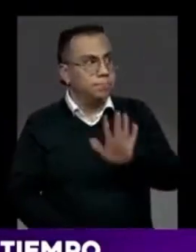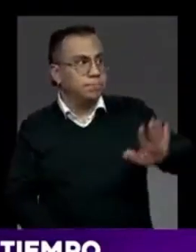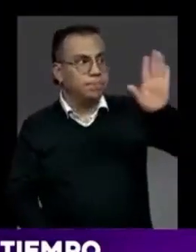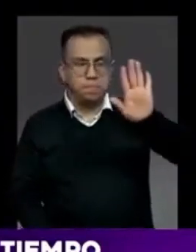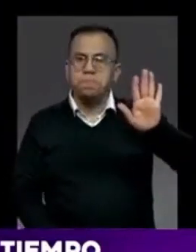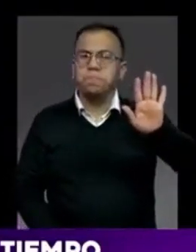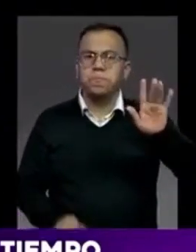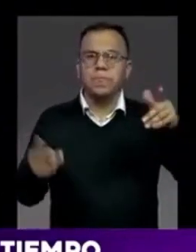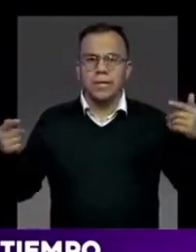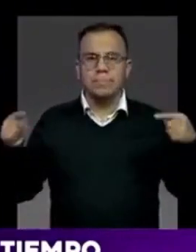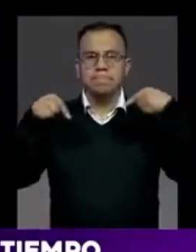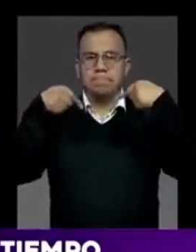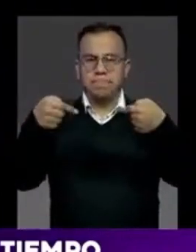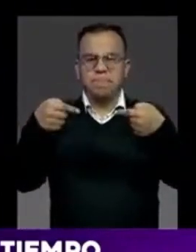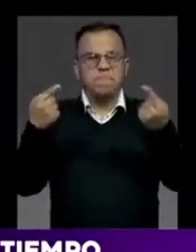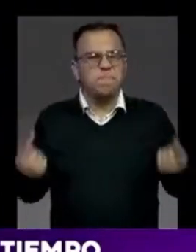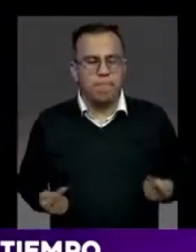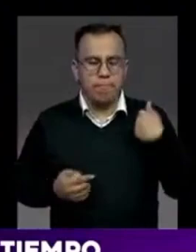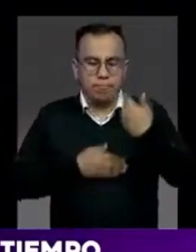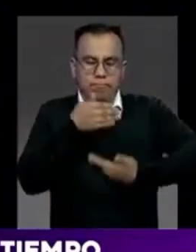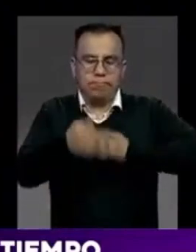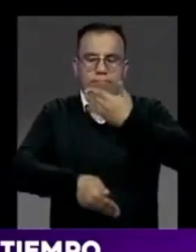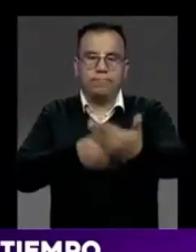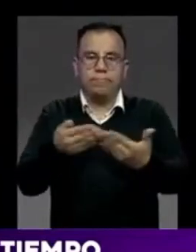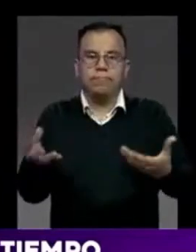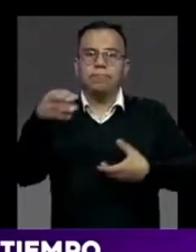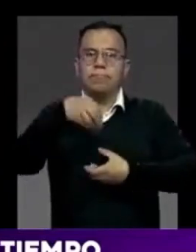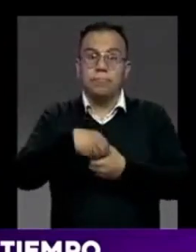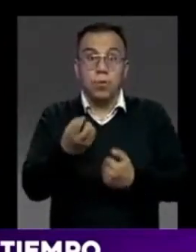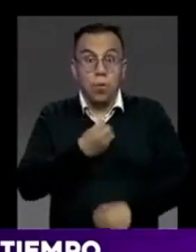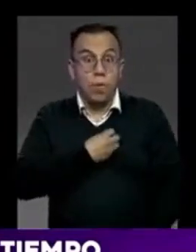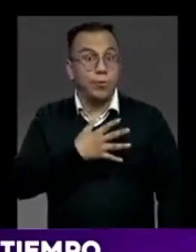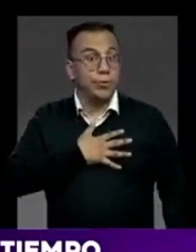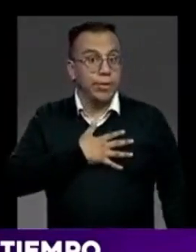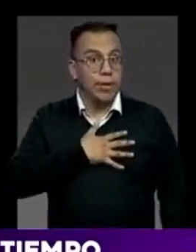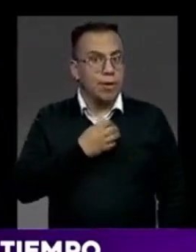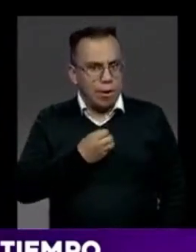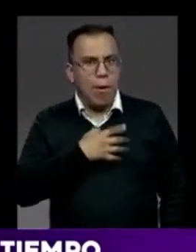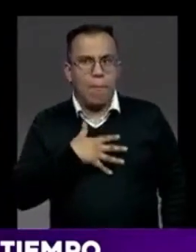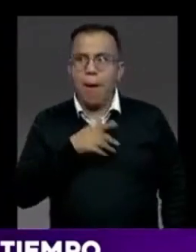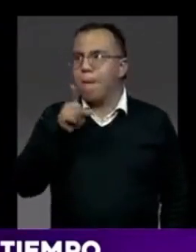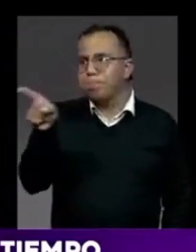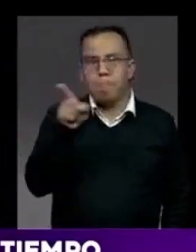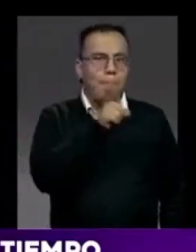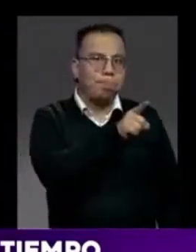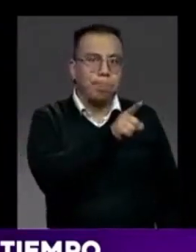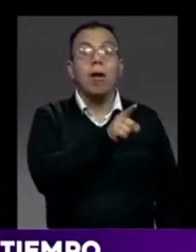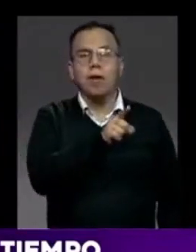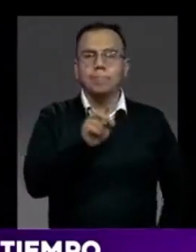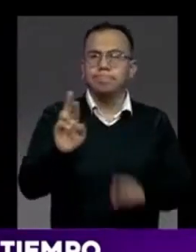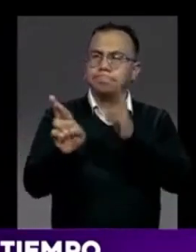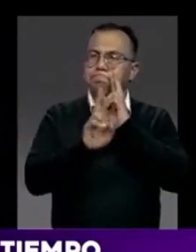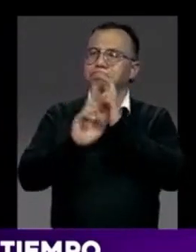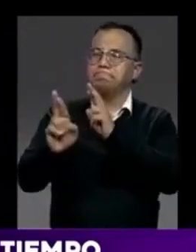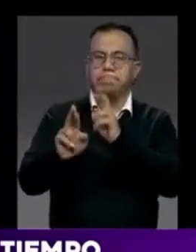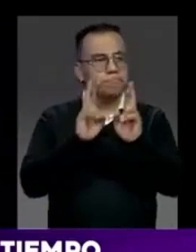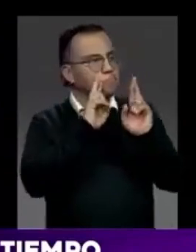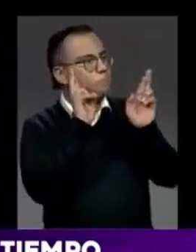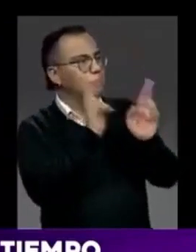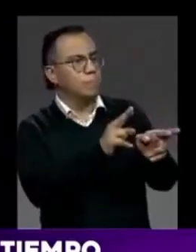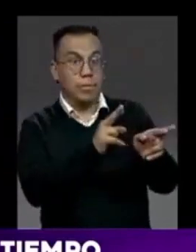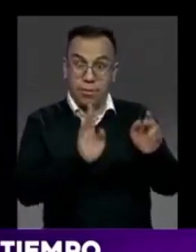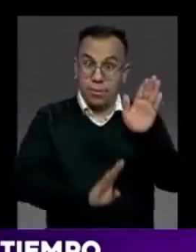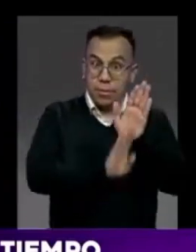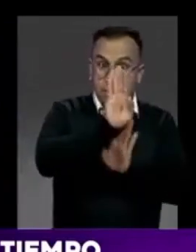en ese en esa dimensión y avanzamos a esa dimensión cuando hay oportunidades para las regiones cuando reconocemos los actores que le dan